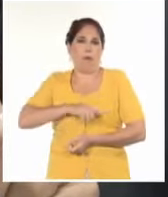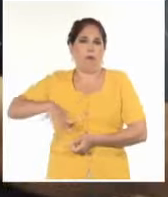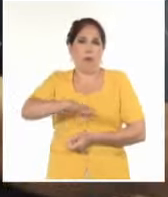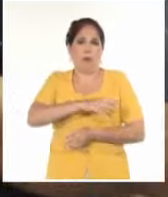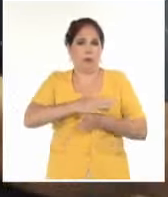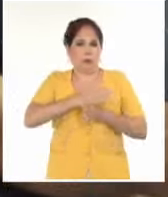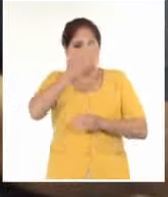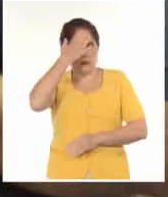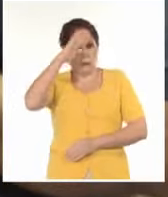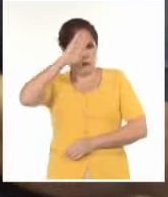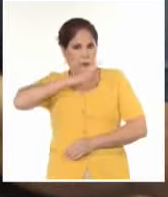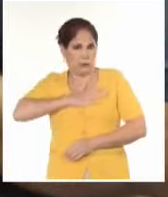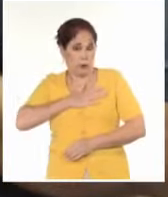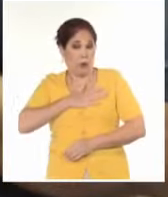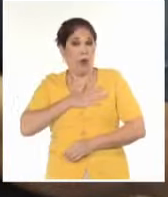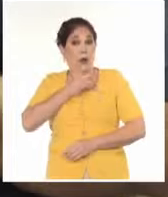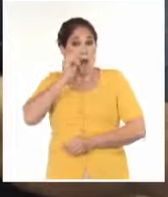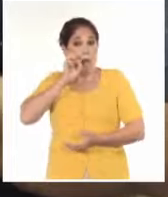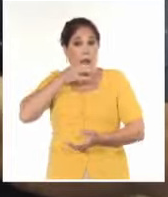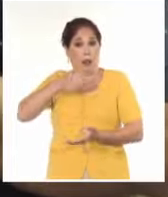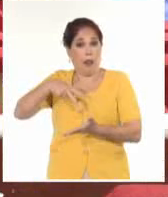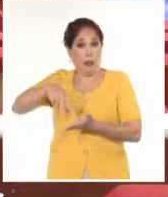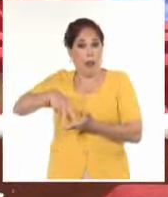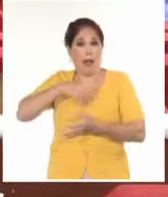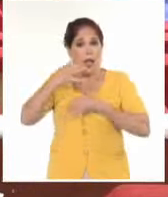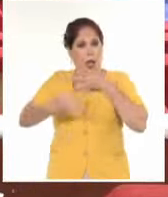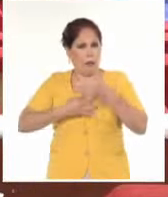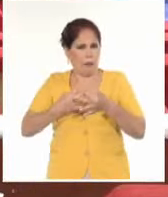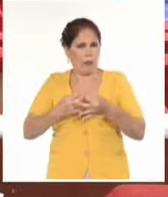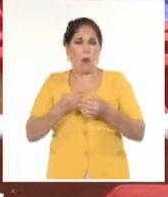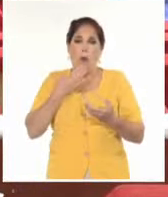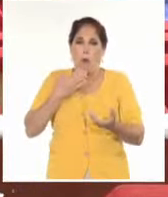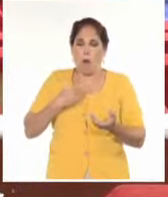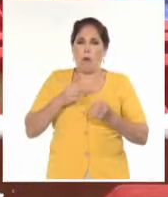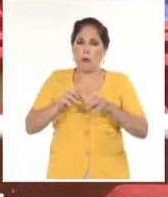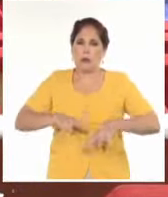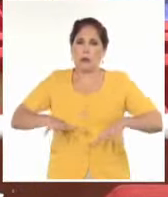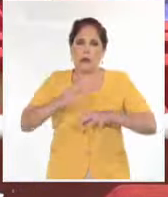Cuba. José Antonio Salazar y Jennifer Sebreco Cuenca, Canal Cubano de Noticias.